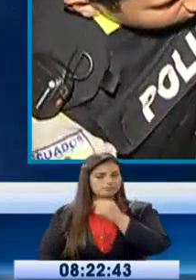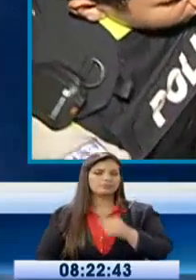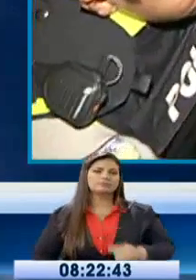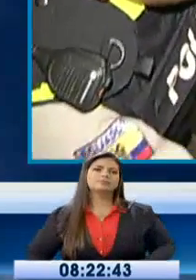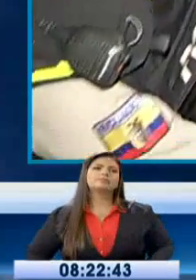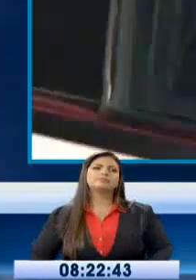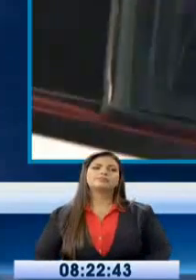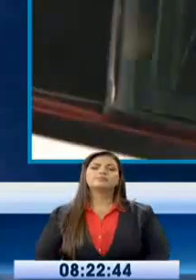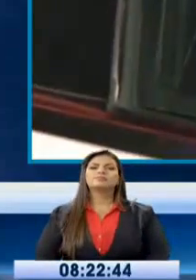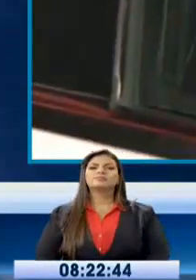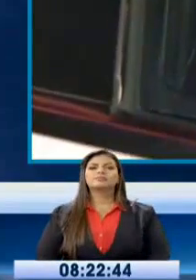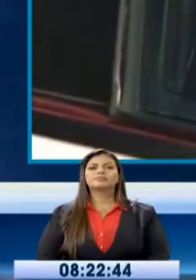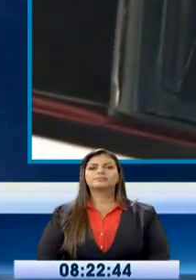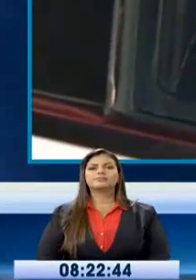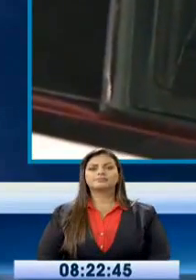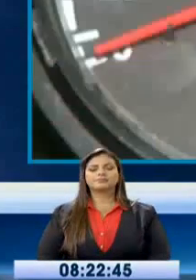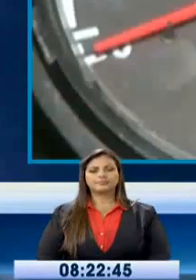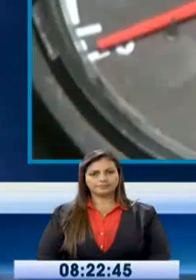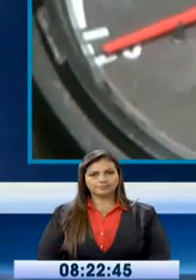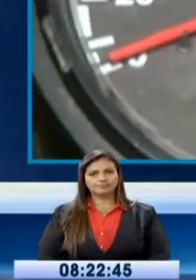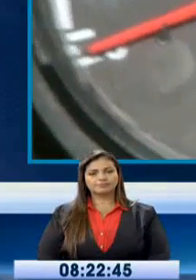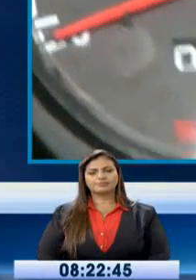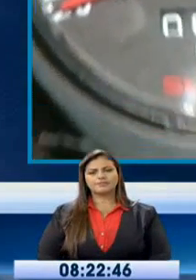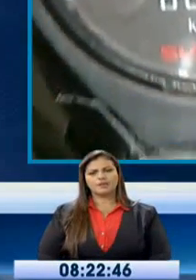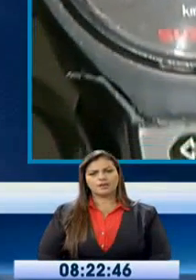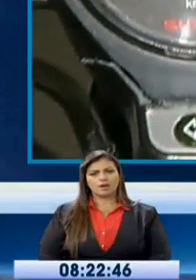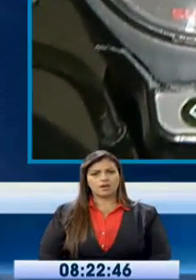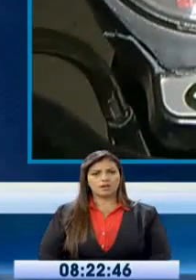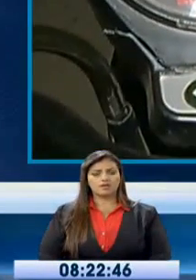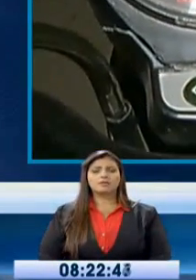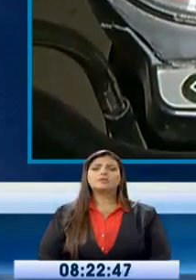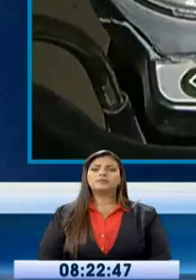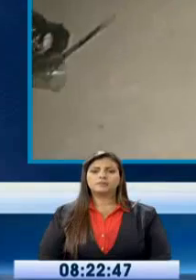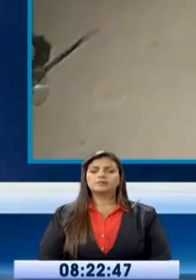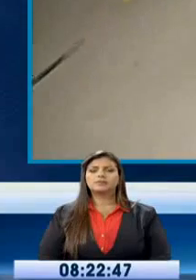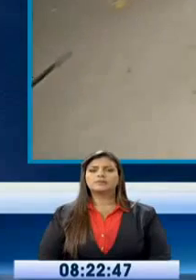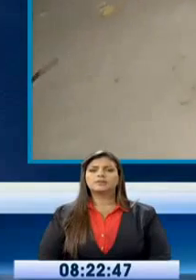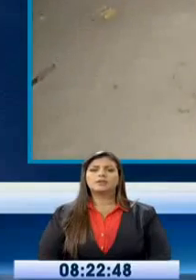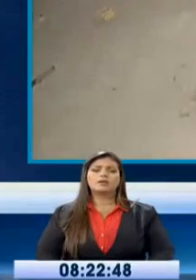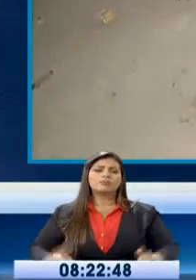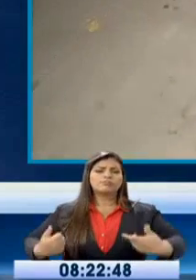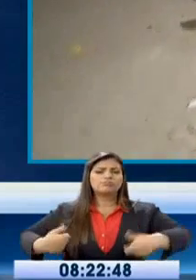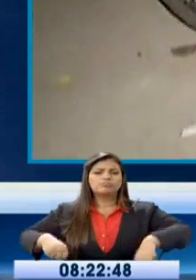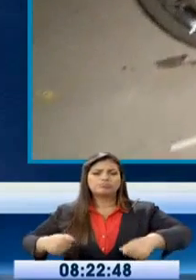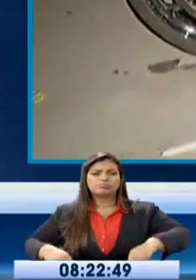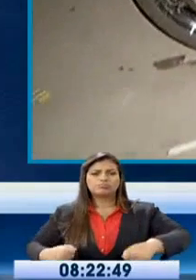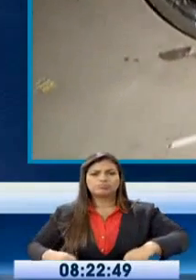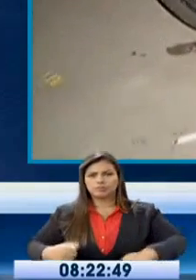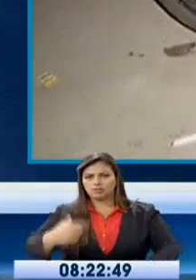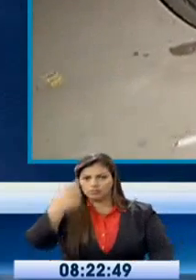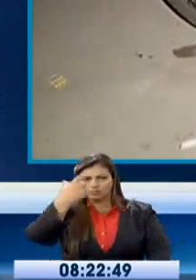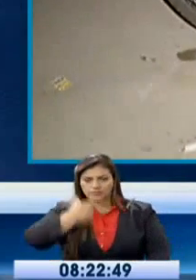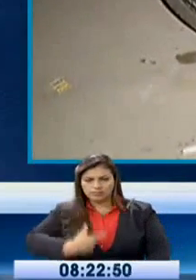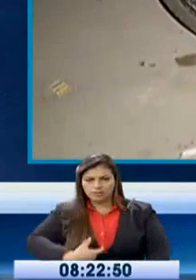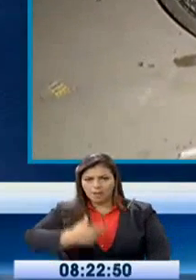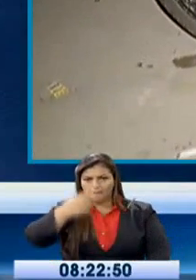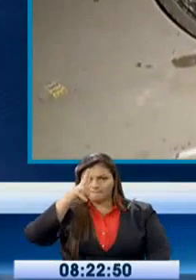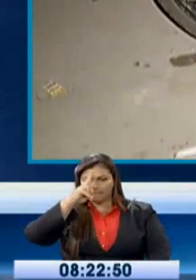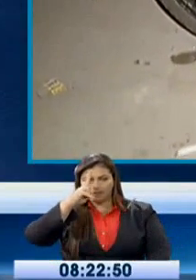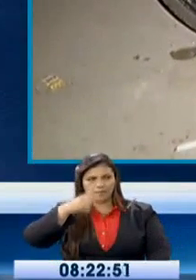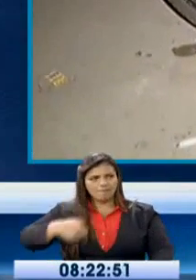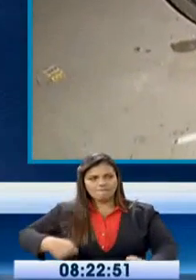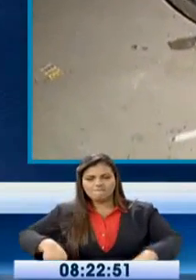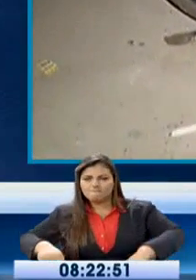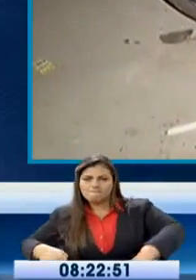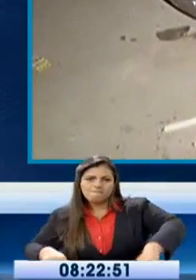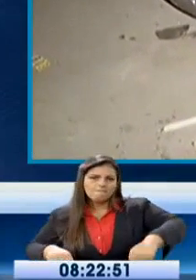hecho delictivo, claro, ¿verdad? Pero sí significa que puede ser un peligro para rodar por las calles, lo que es contrario a las otras que andan sin placas, sin